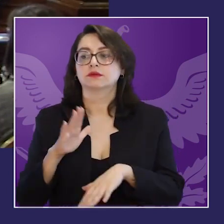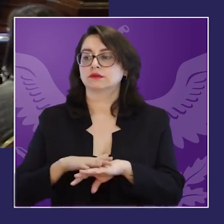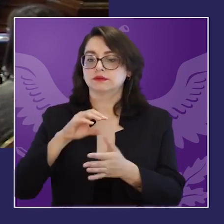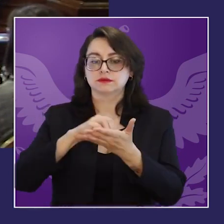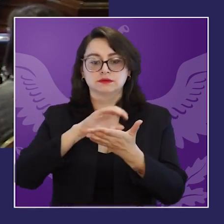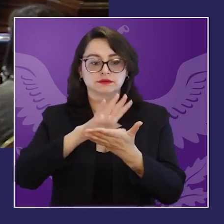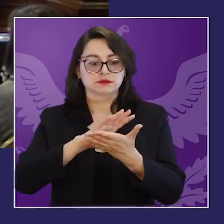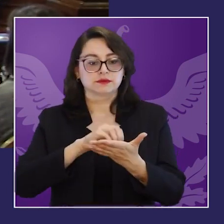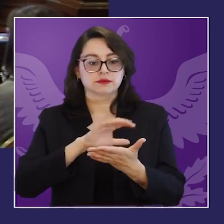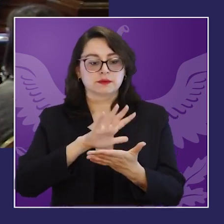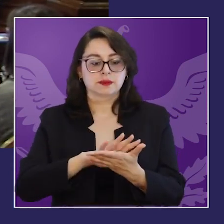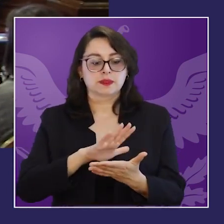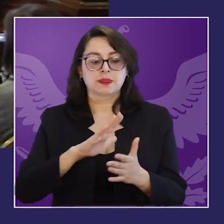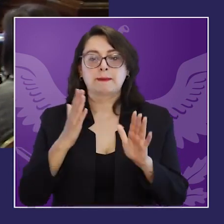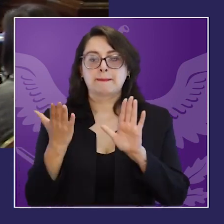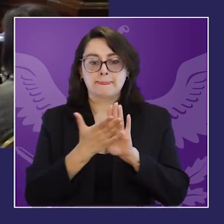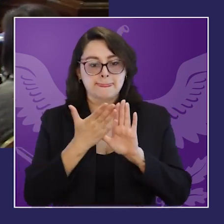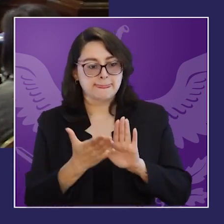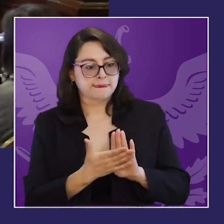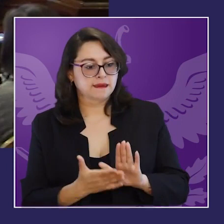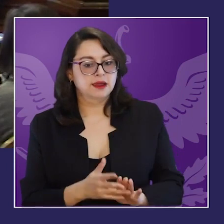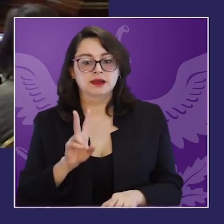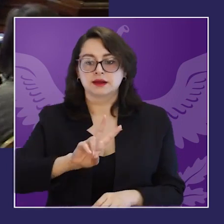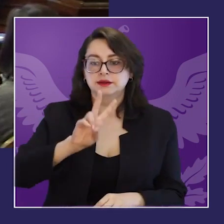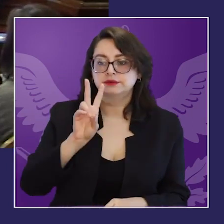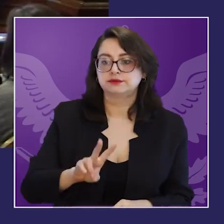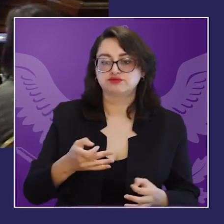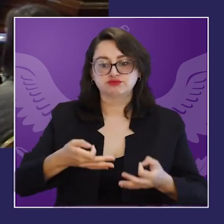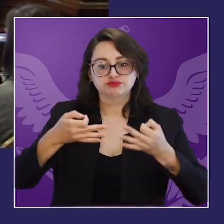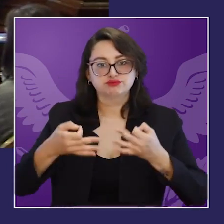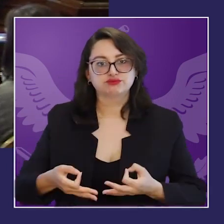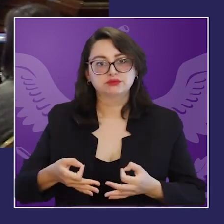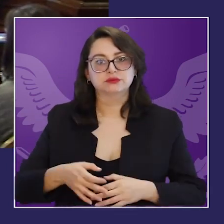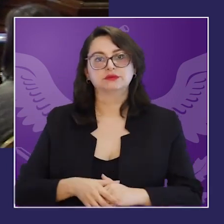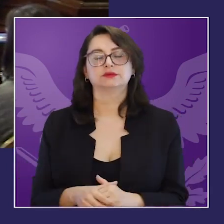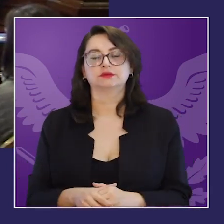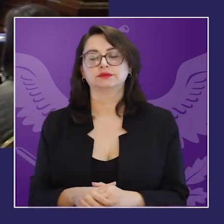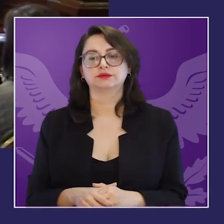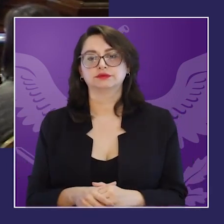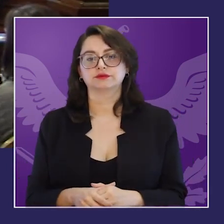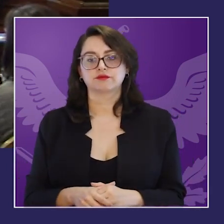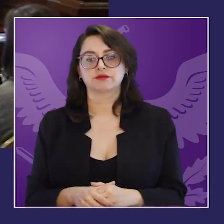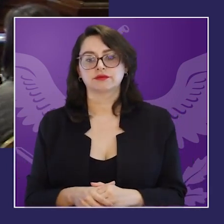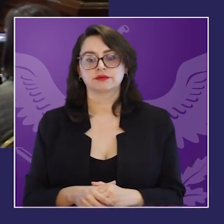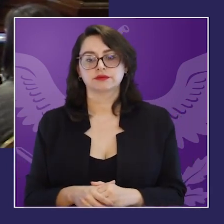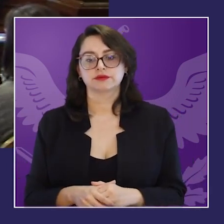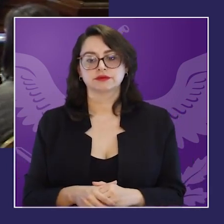produzcan datos y que se registren estos datos de forma efectiva en bases de datos que estén